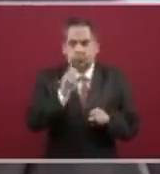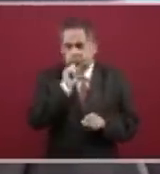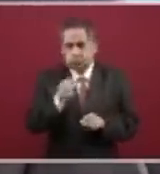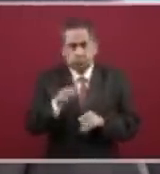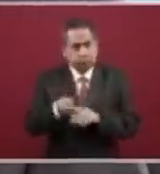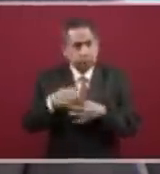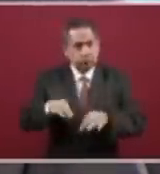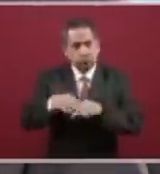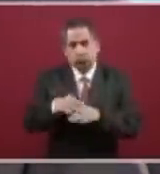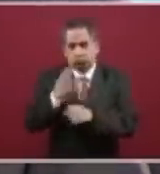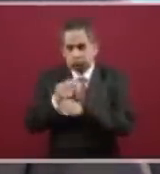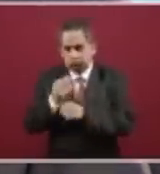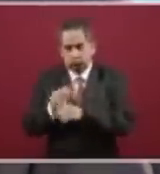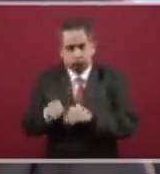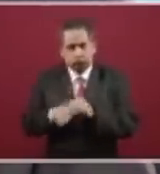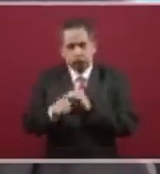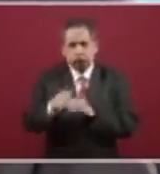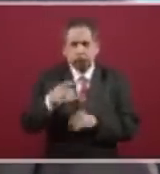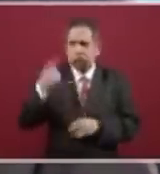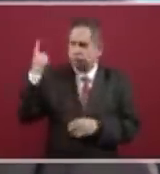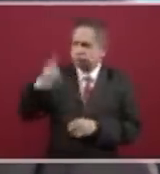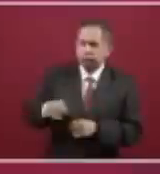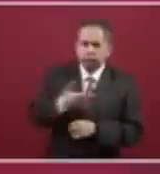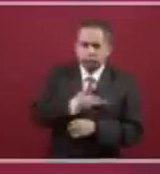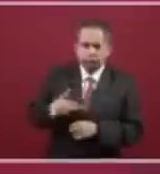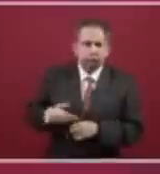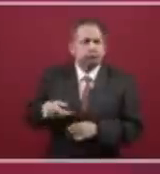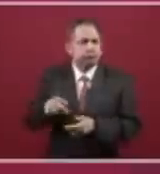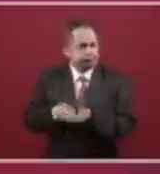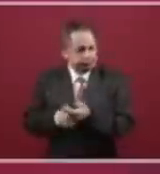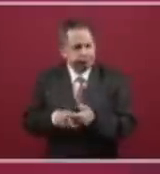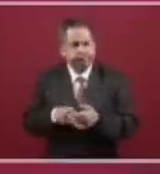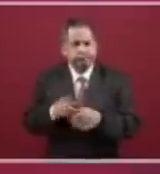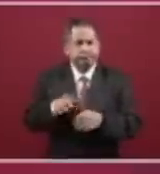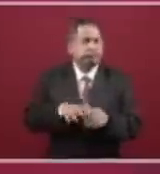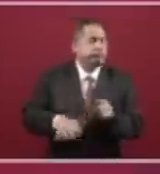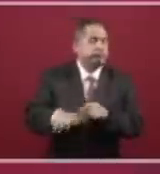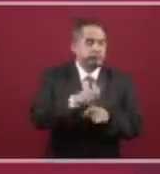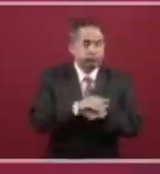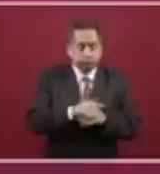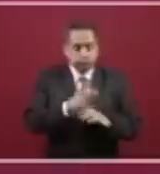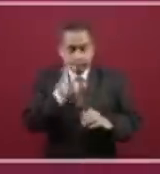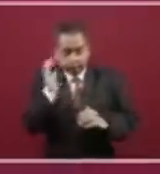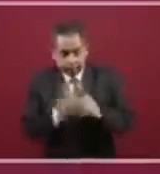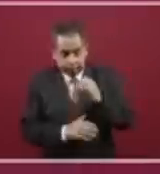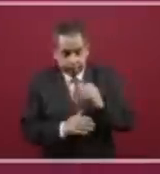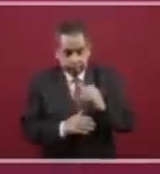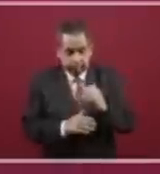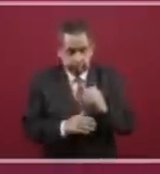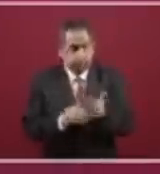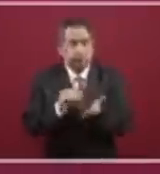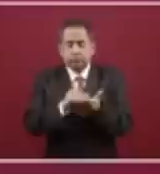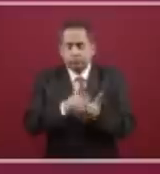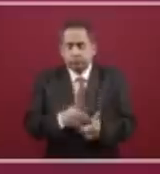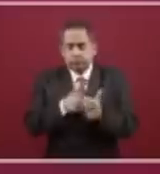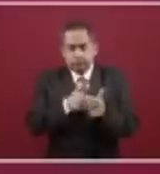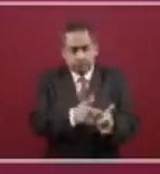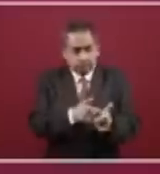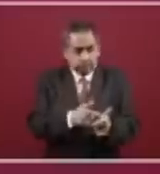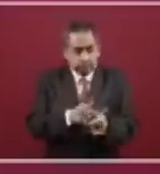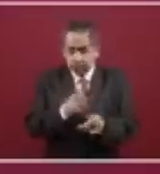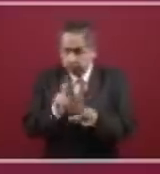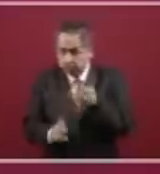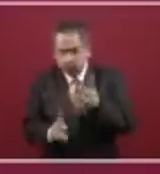muy importante porque tenemos instrucciones del señor presidente de la república de que obra que esté terminada que continuemos con las obras en el